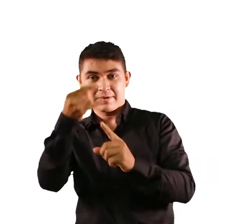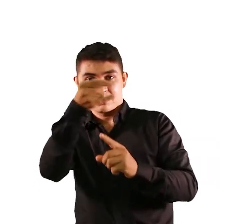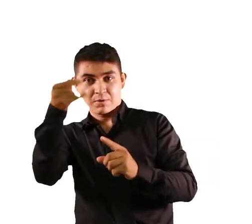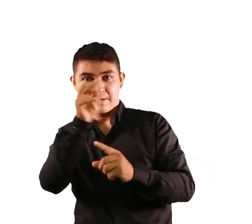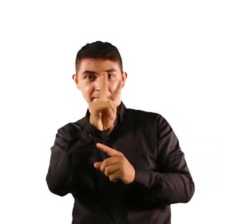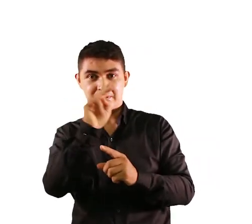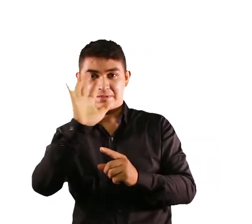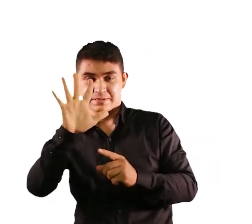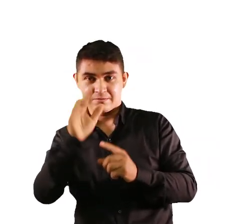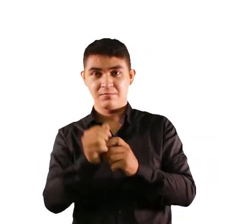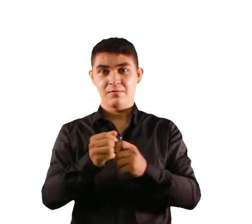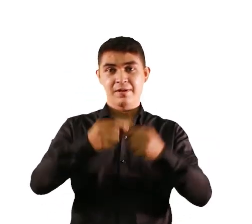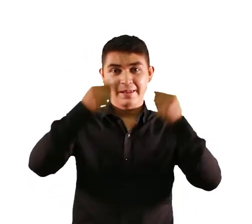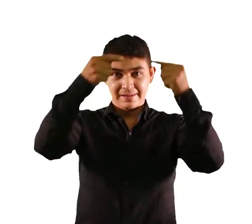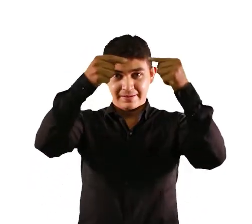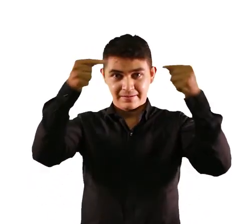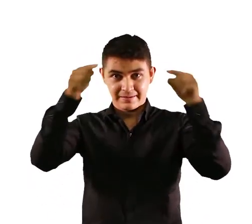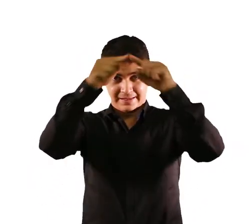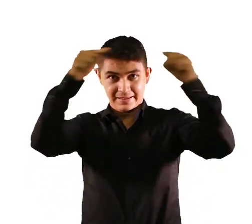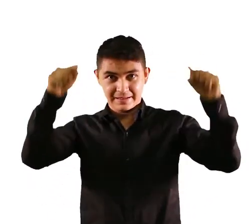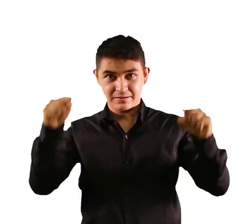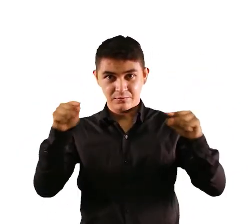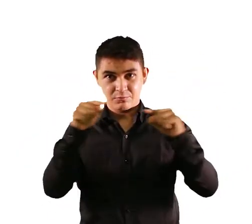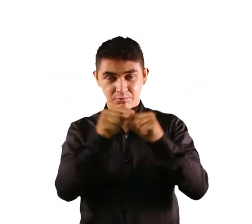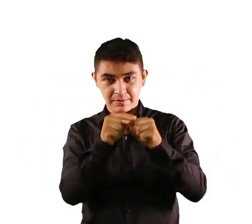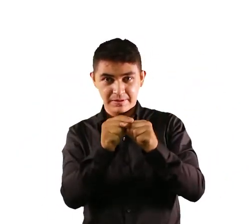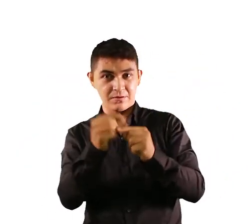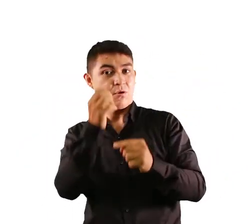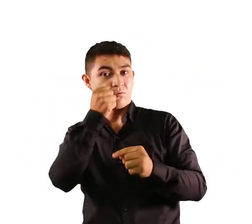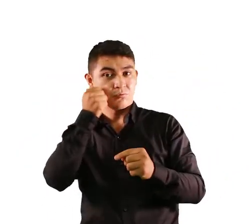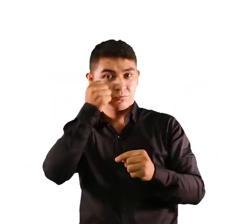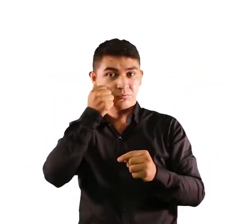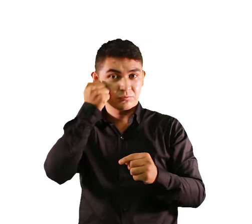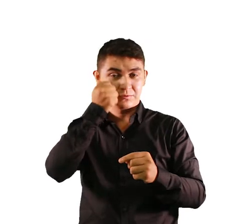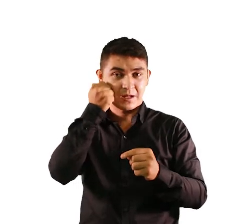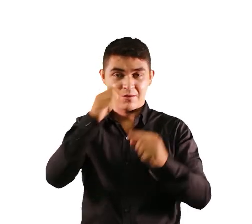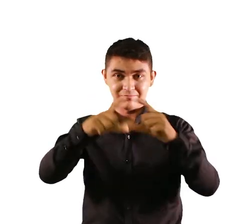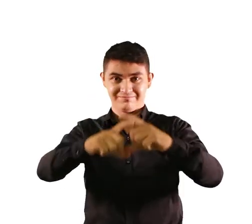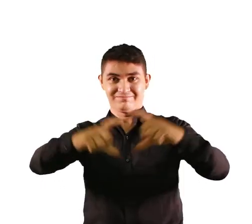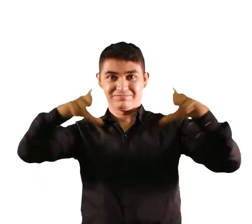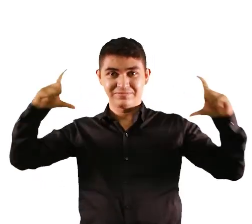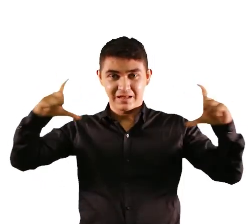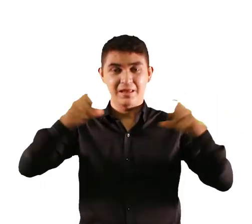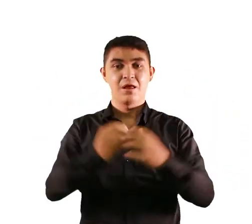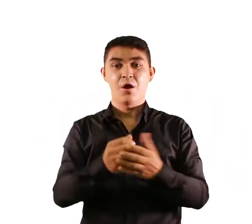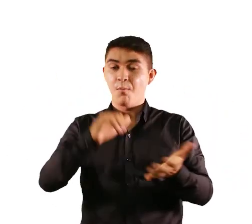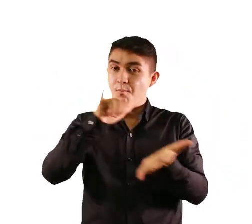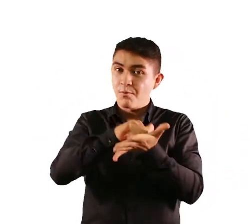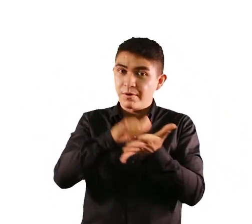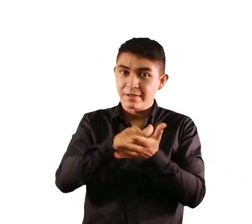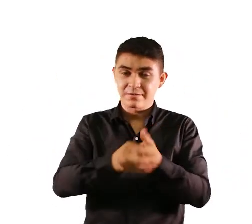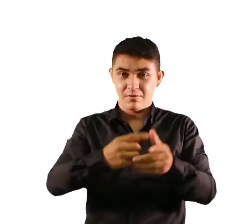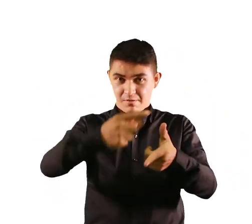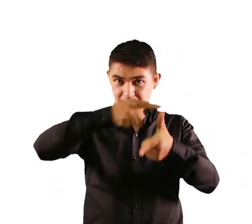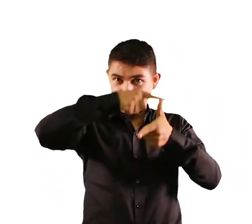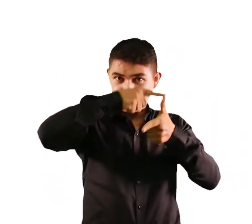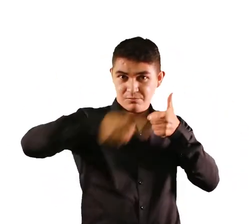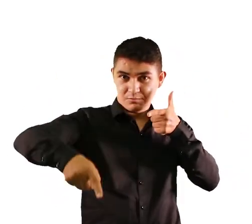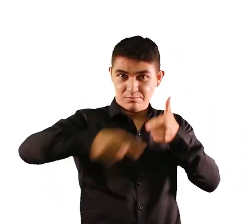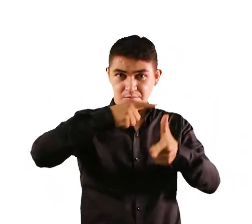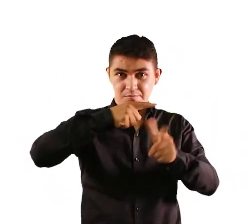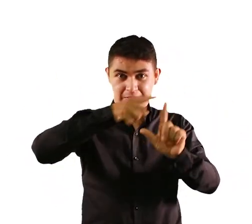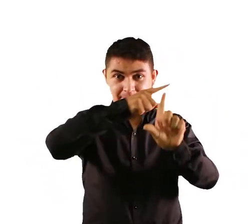el cuadrado rosado más grande. Por eso, la hipotenusa al